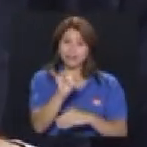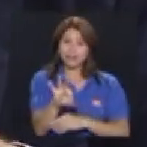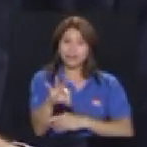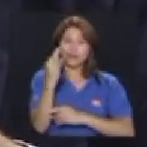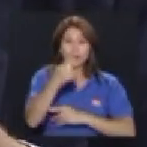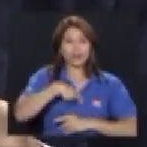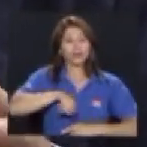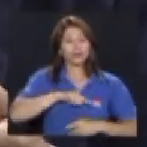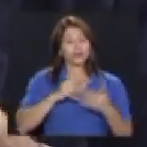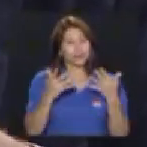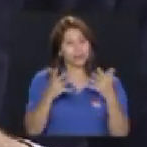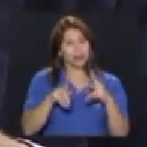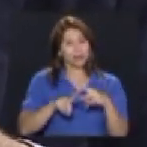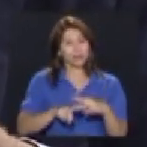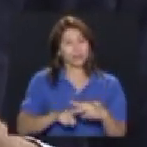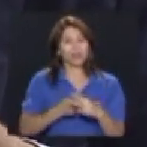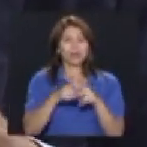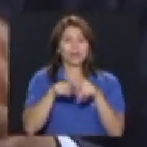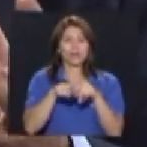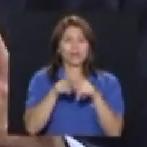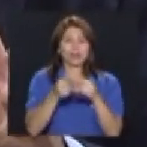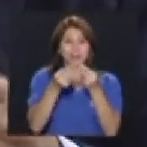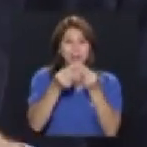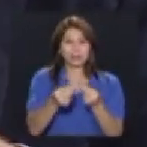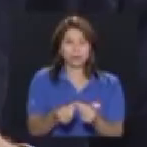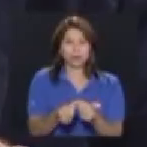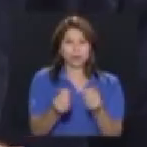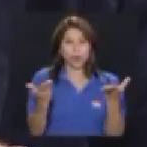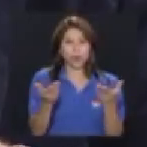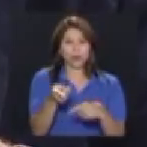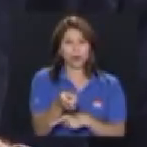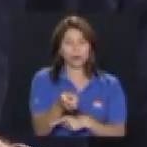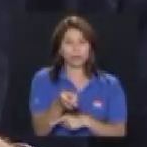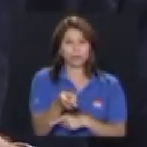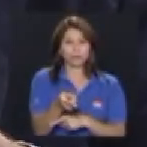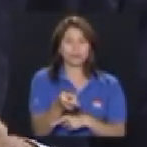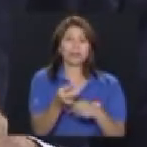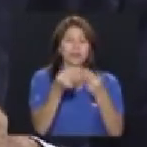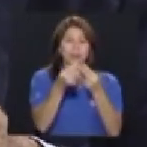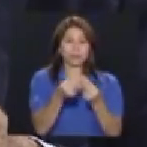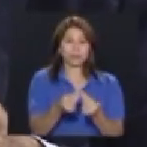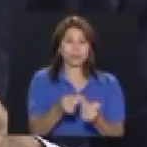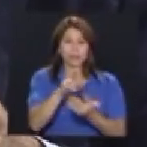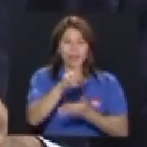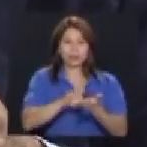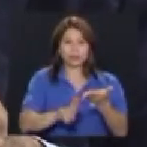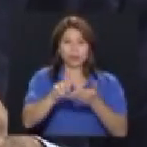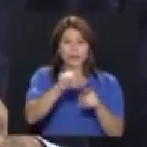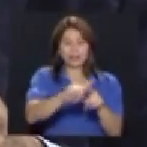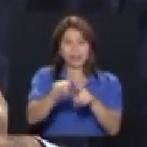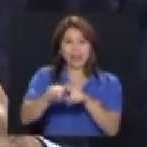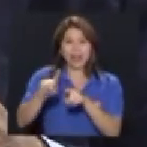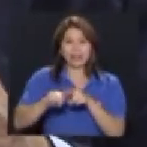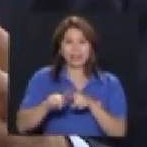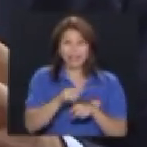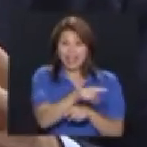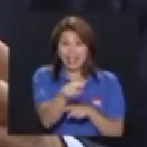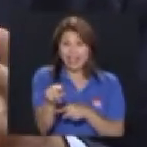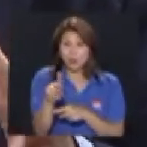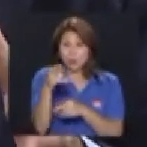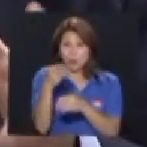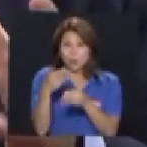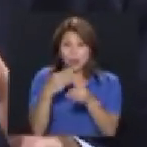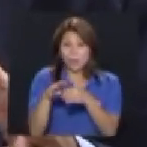depender del presupuesto público, en este caso de las universidades. Ellas ponían algo, pero no era